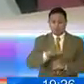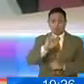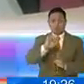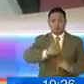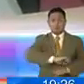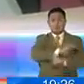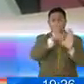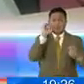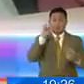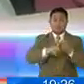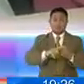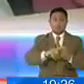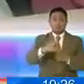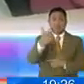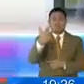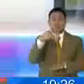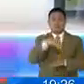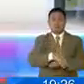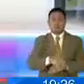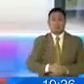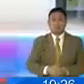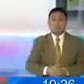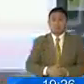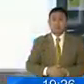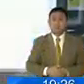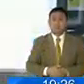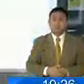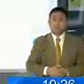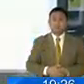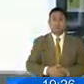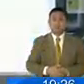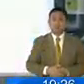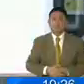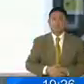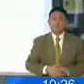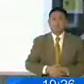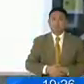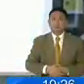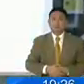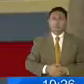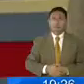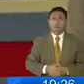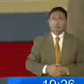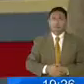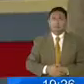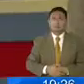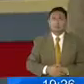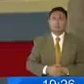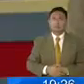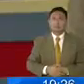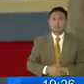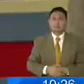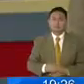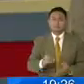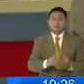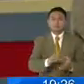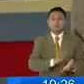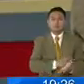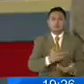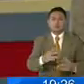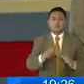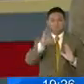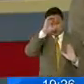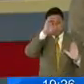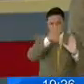8 de la mañana hasta las 15 horas. Informó Priscila Cadena. Los proyectos de minería